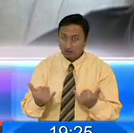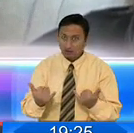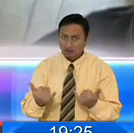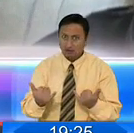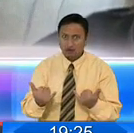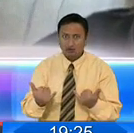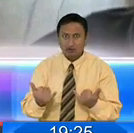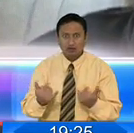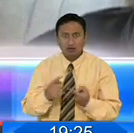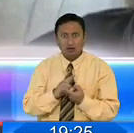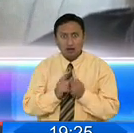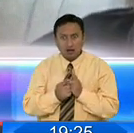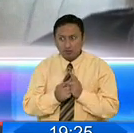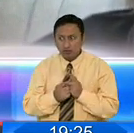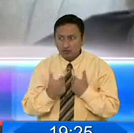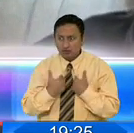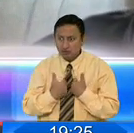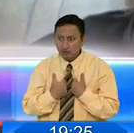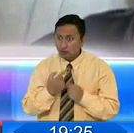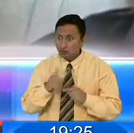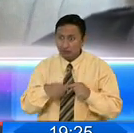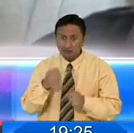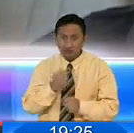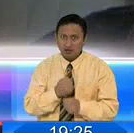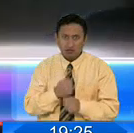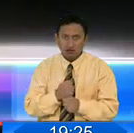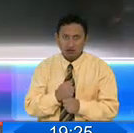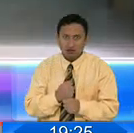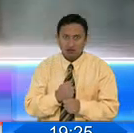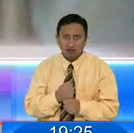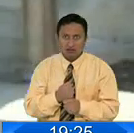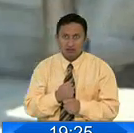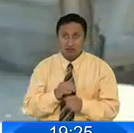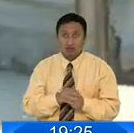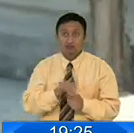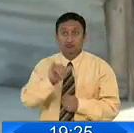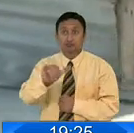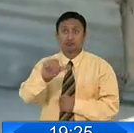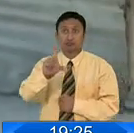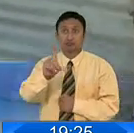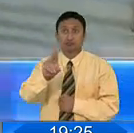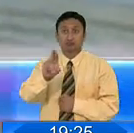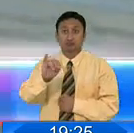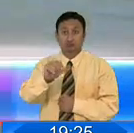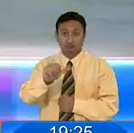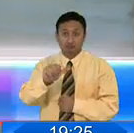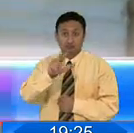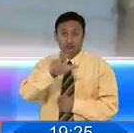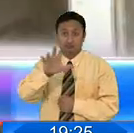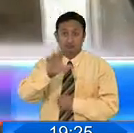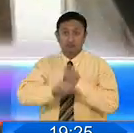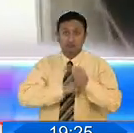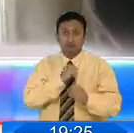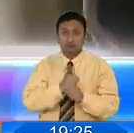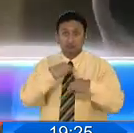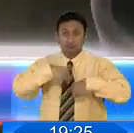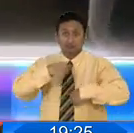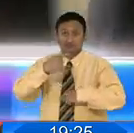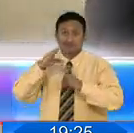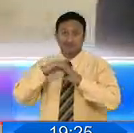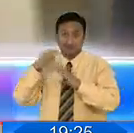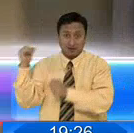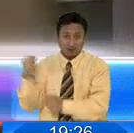ser la misma persona, que podías trabajar normalmente. Yadira tiene 35 años y trabajaba como empleada